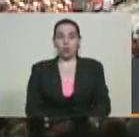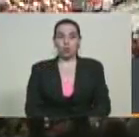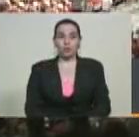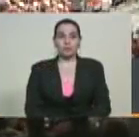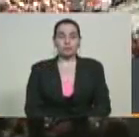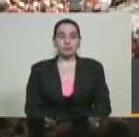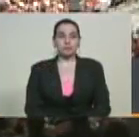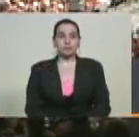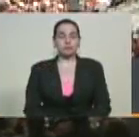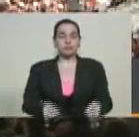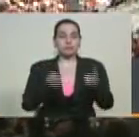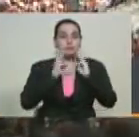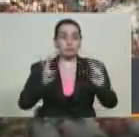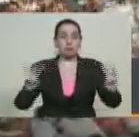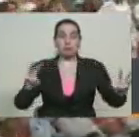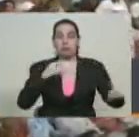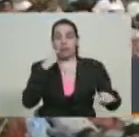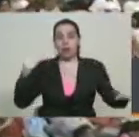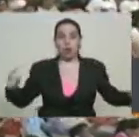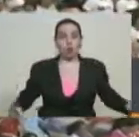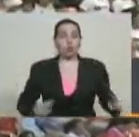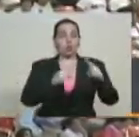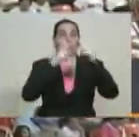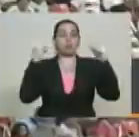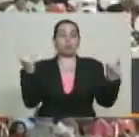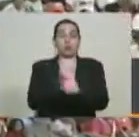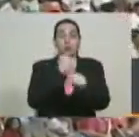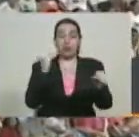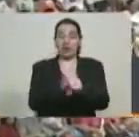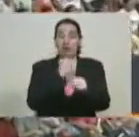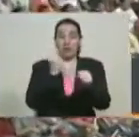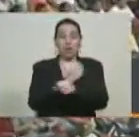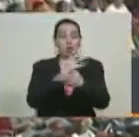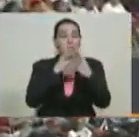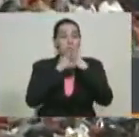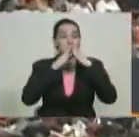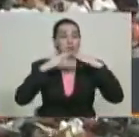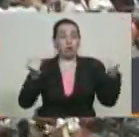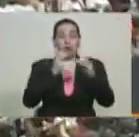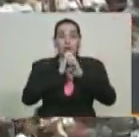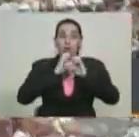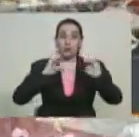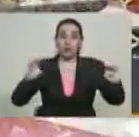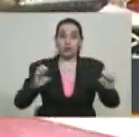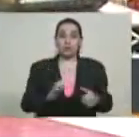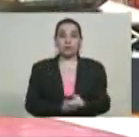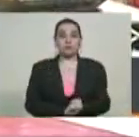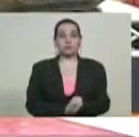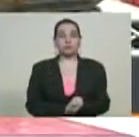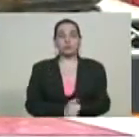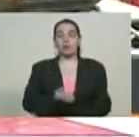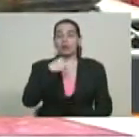Cuando me dijeron de este encuentro con todos los trabajadores de la educación, yo dije,